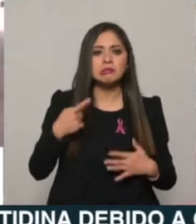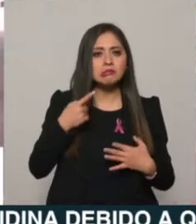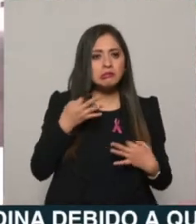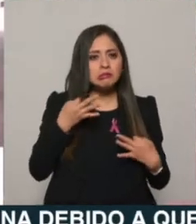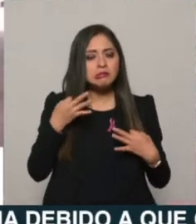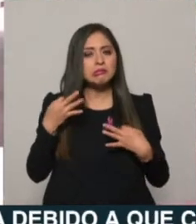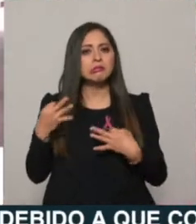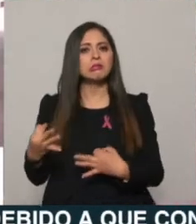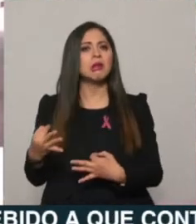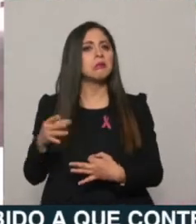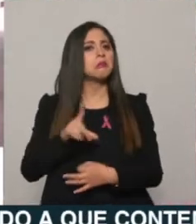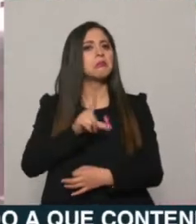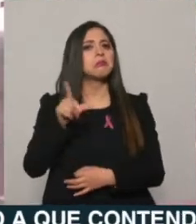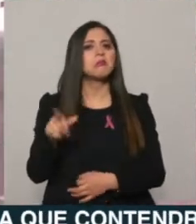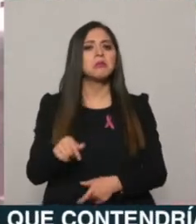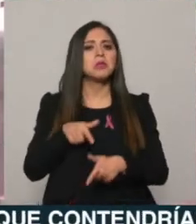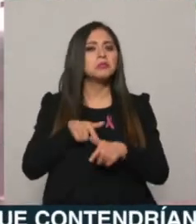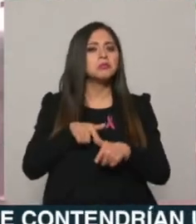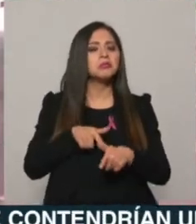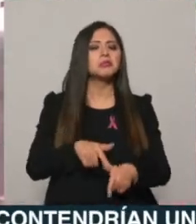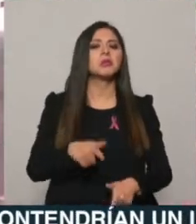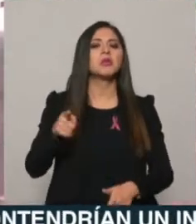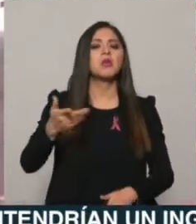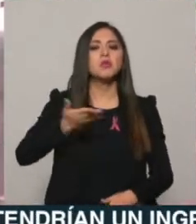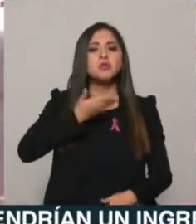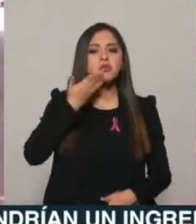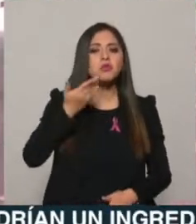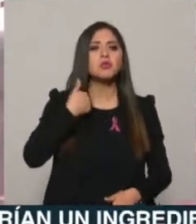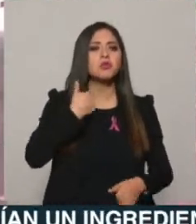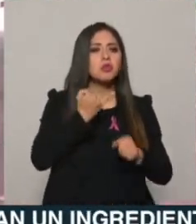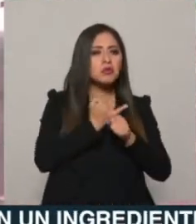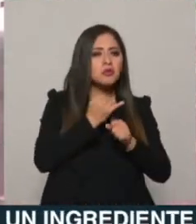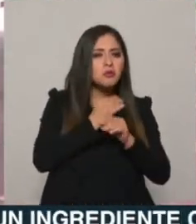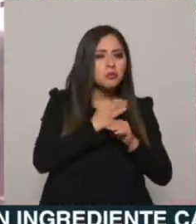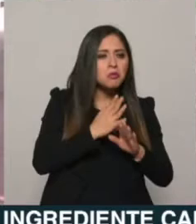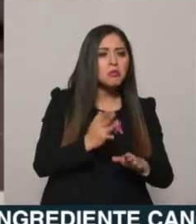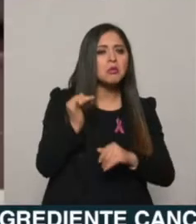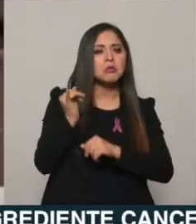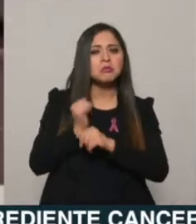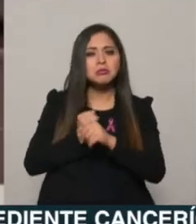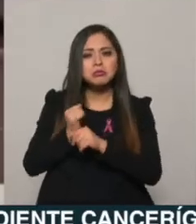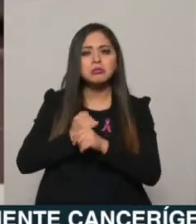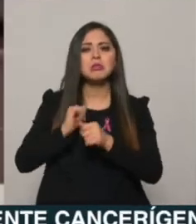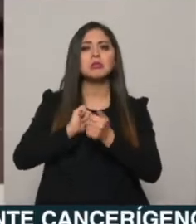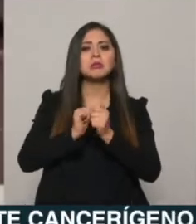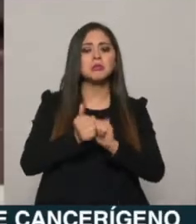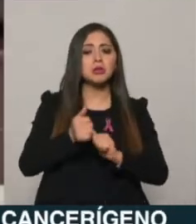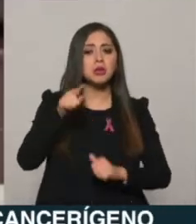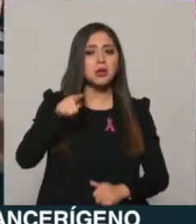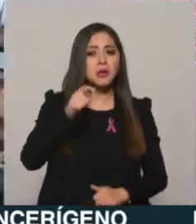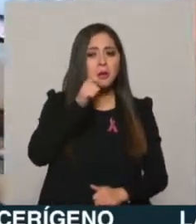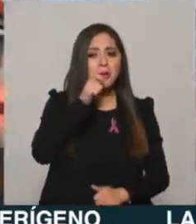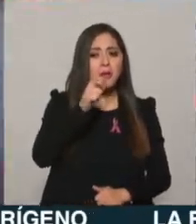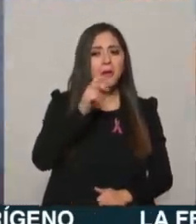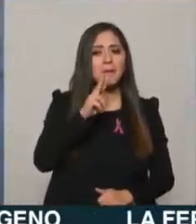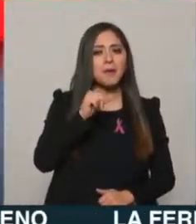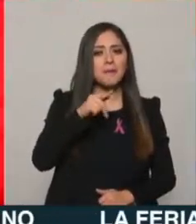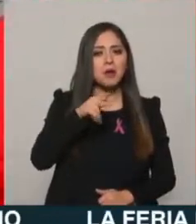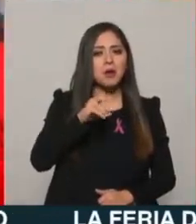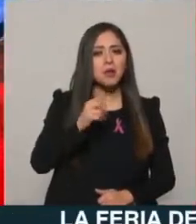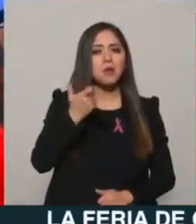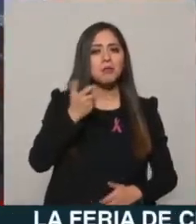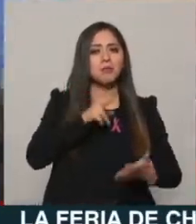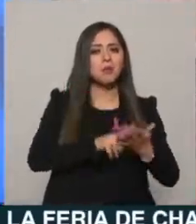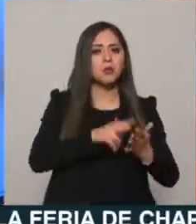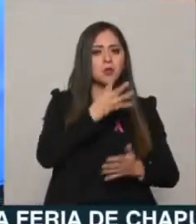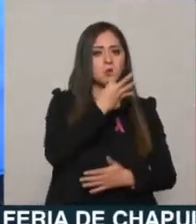de ahí en adelante yo me empecé a informar, a investigar, a conocer. Los equipos de vapeo se pueden conseguir desde